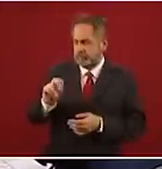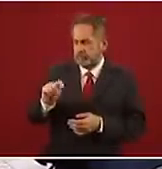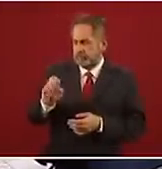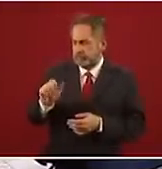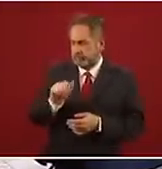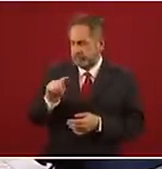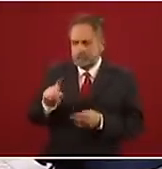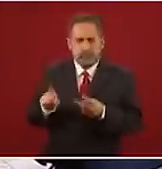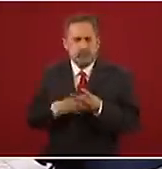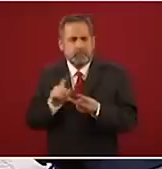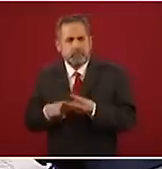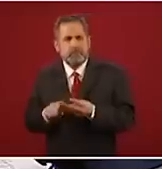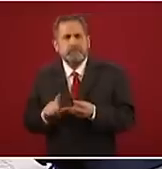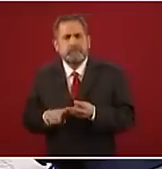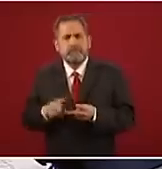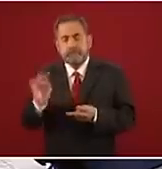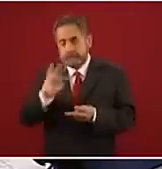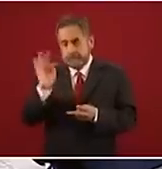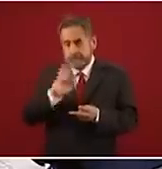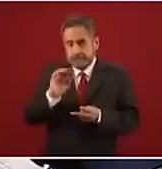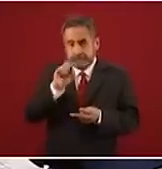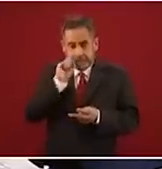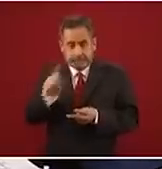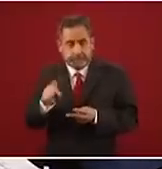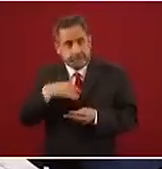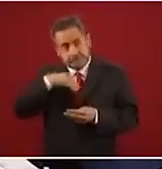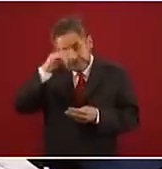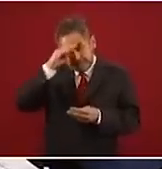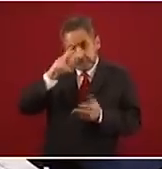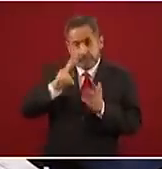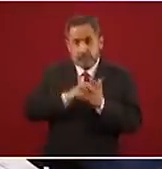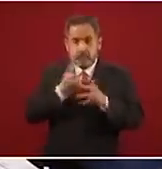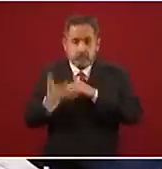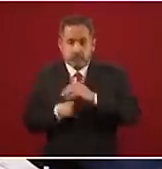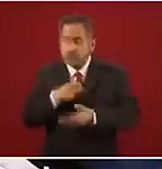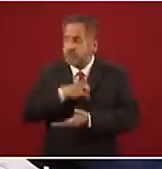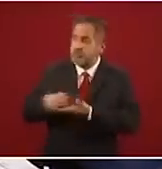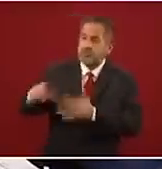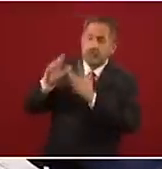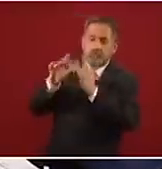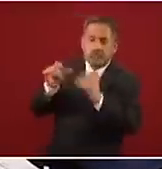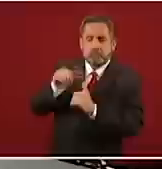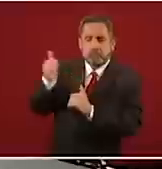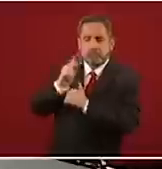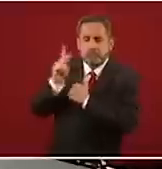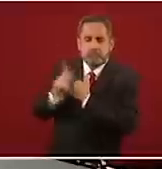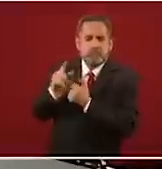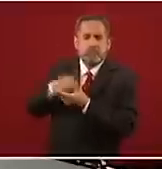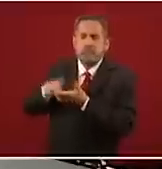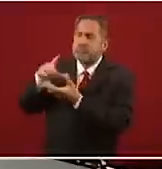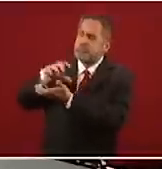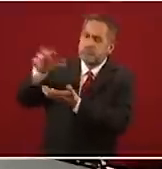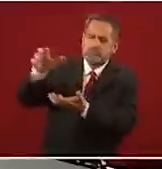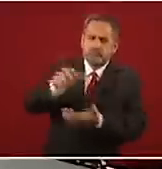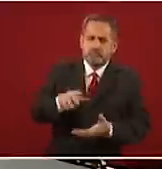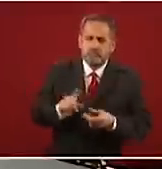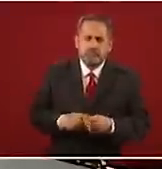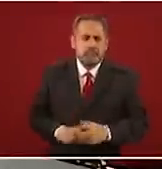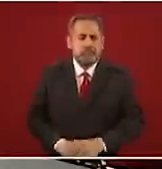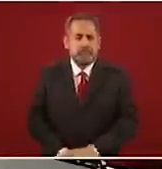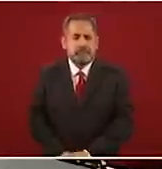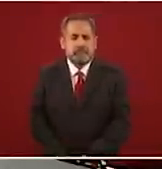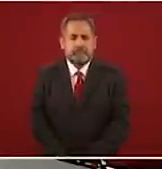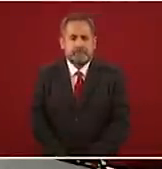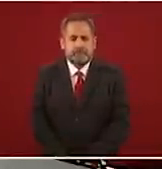Y en tercer lugar, pues si se estaría contemplando volver a hacerlo en Francia o en qué otro país. Con